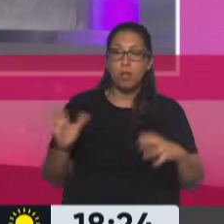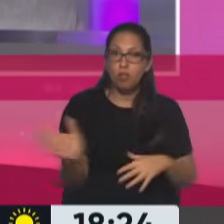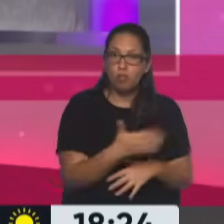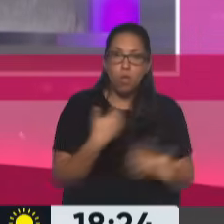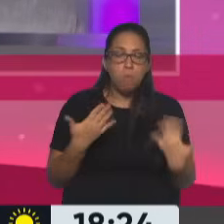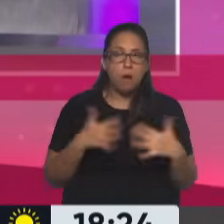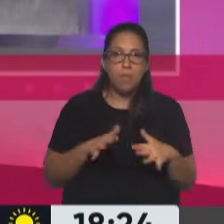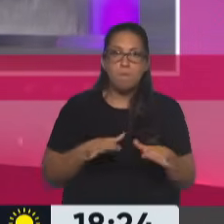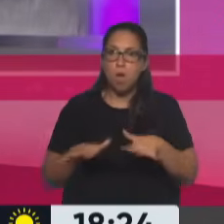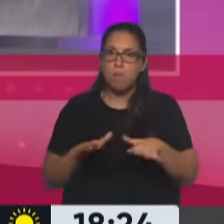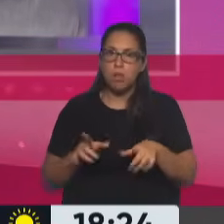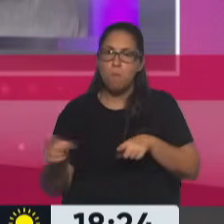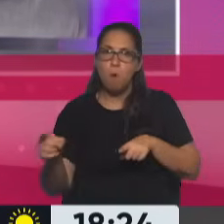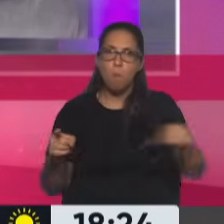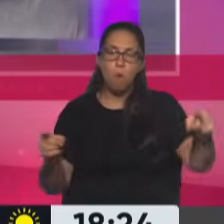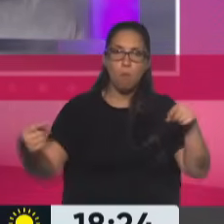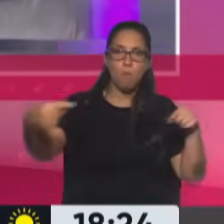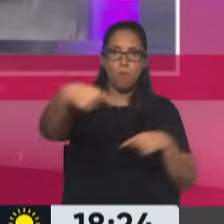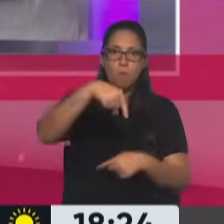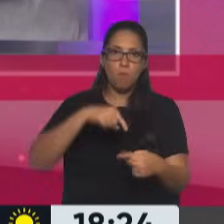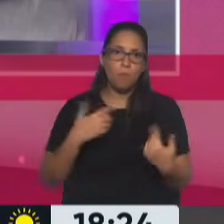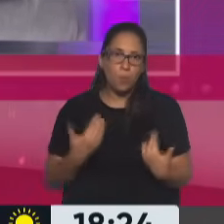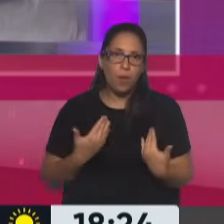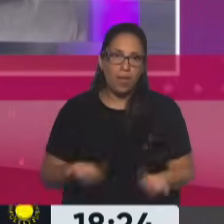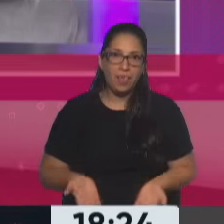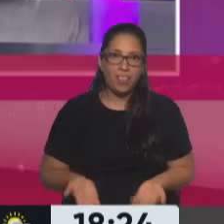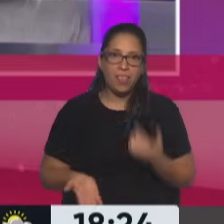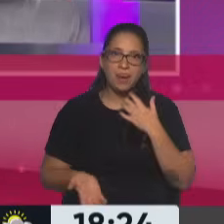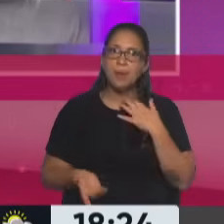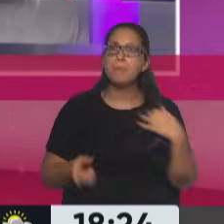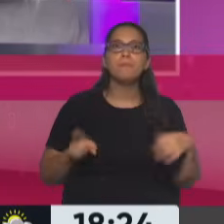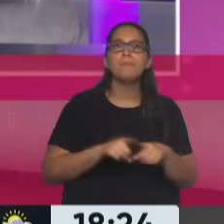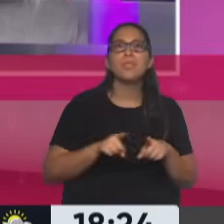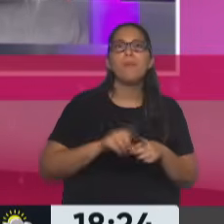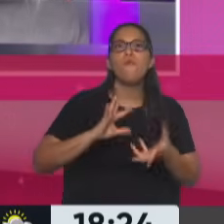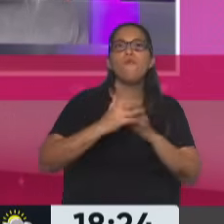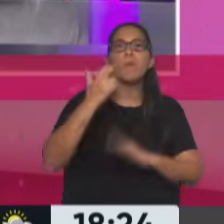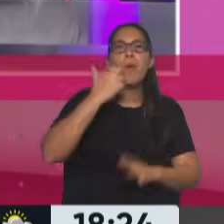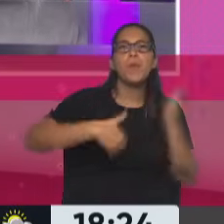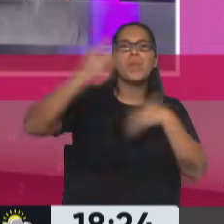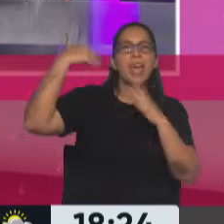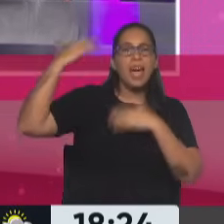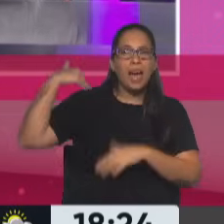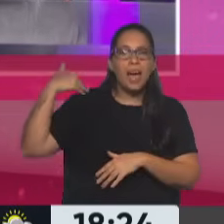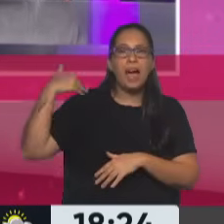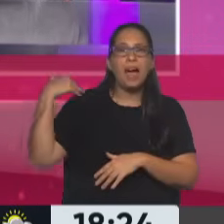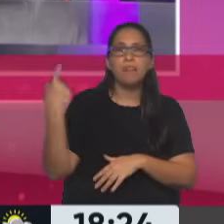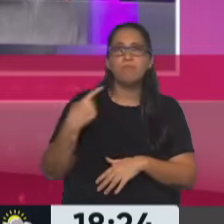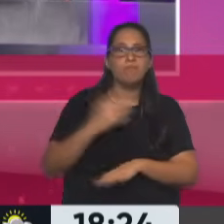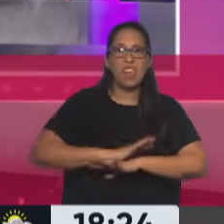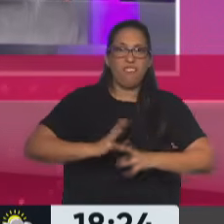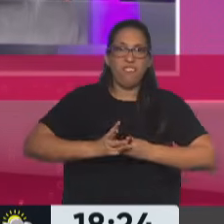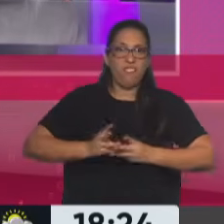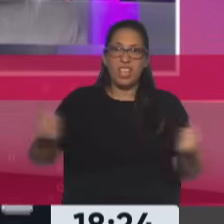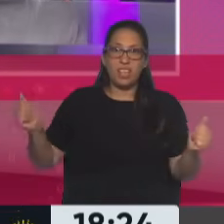el juego de los grandes poderes, como lo dijo Carney, como ustedes decían, ese viejo orden liberal en el cual nosotros acostumbramos no está más, sí.